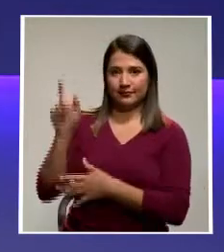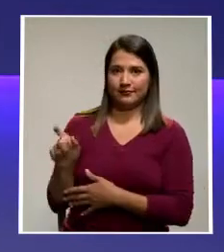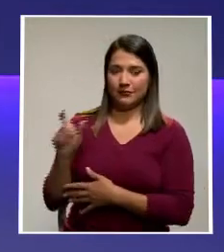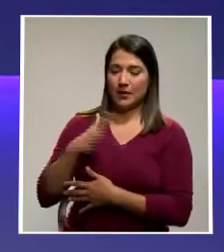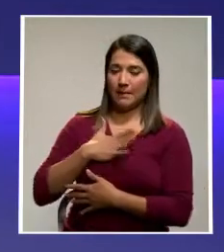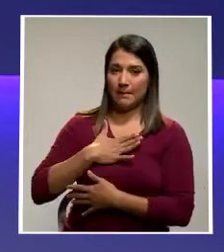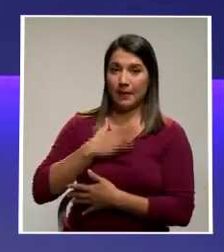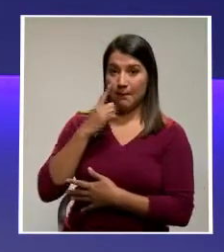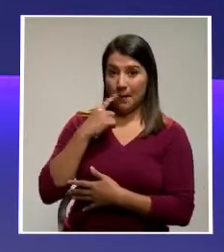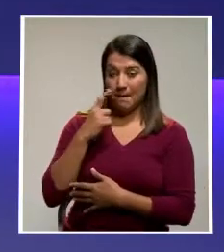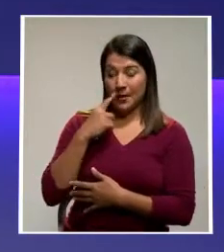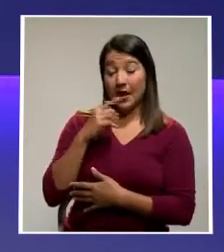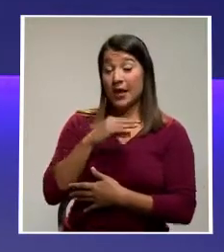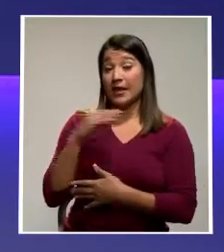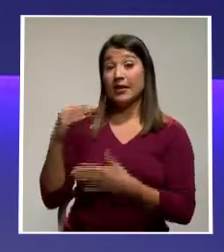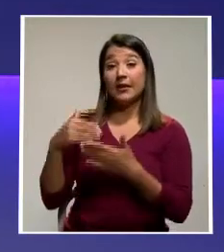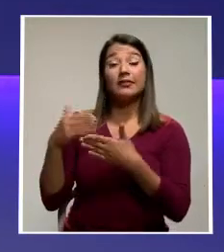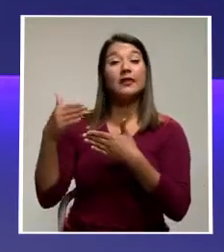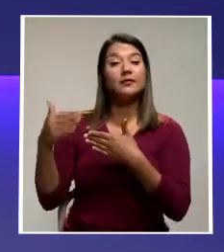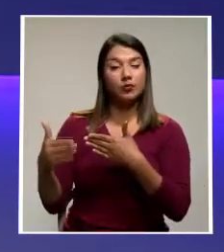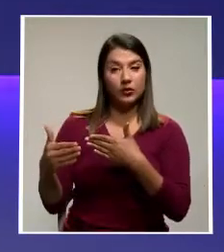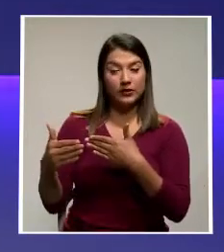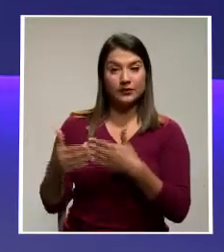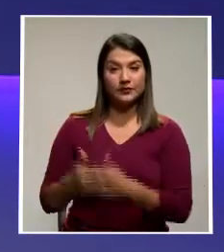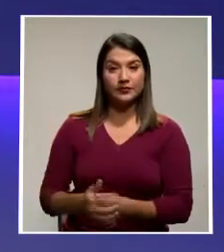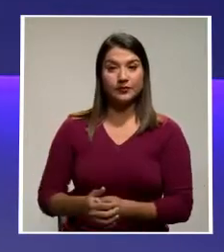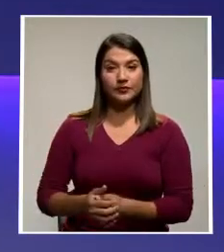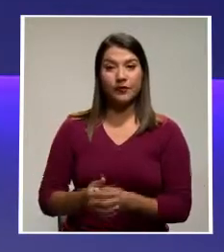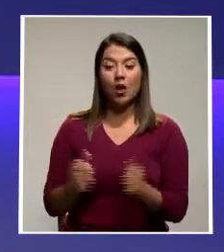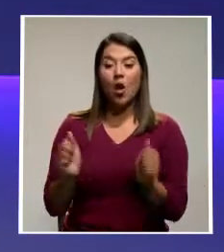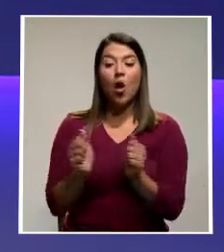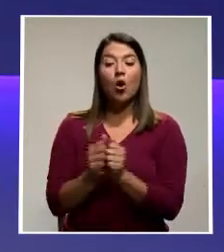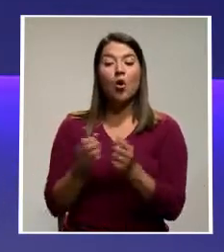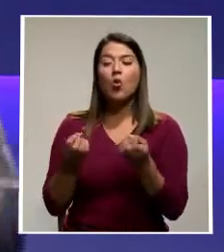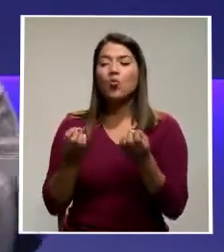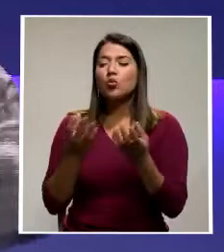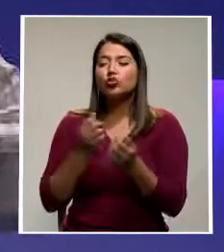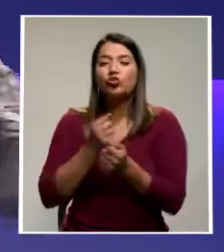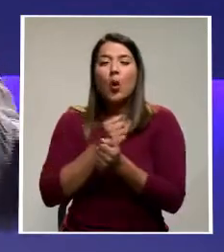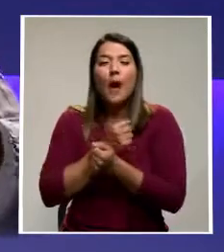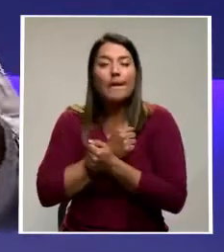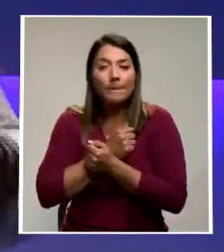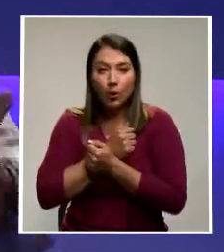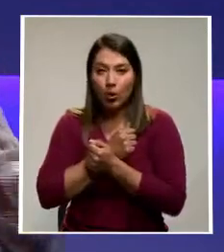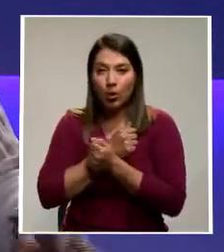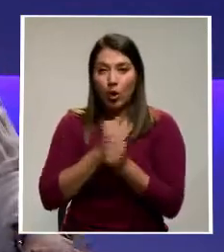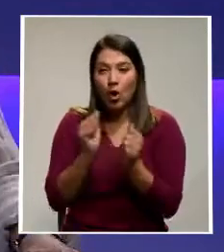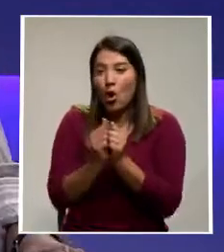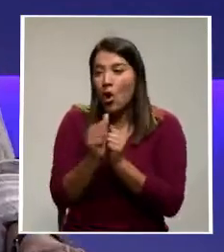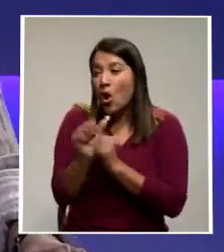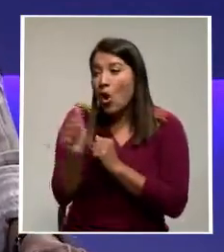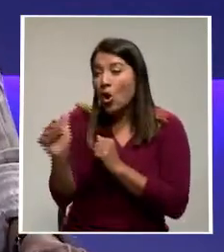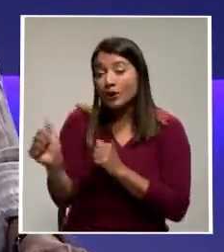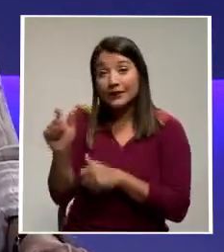Y luego, con mucho amor hacia los prójimos y las